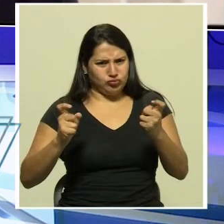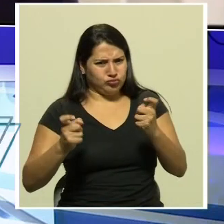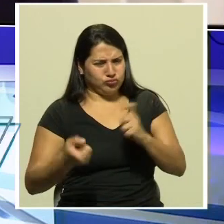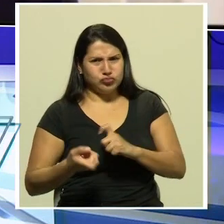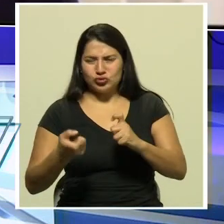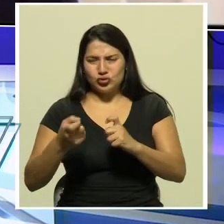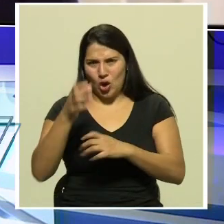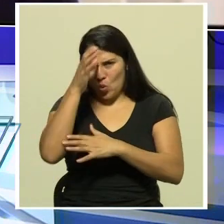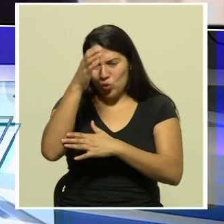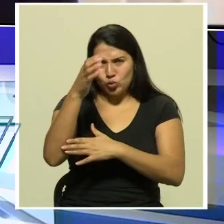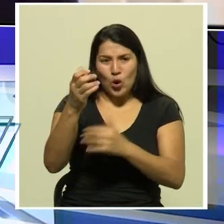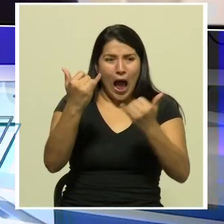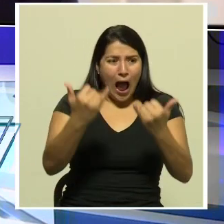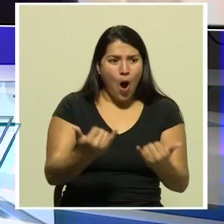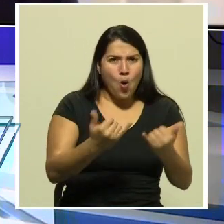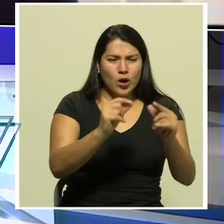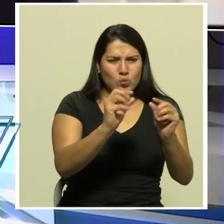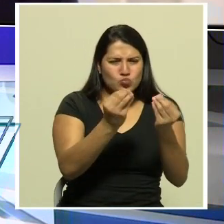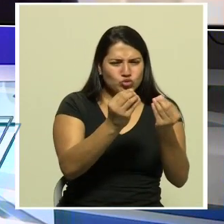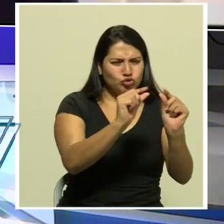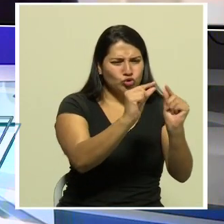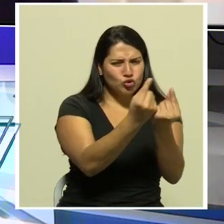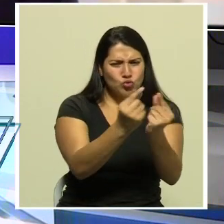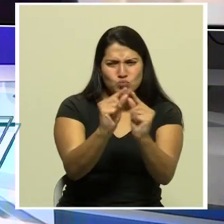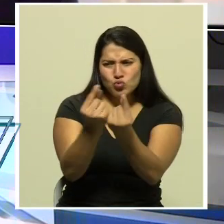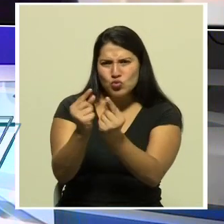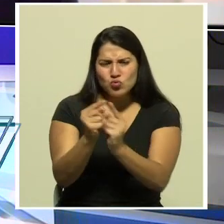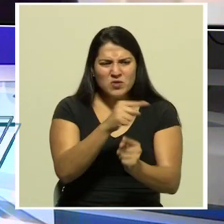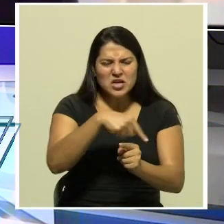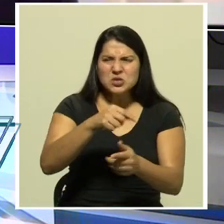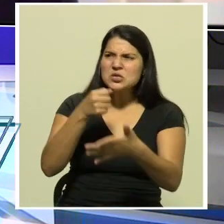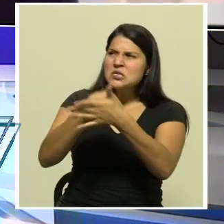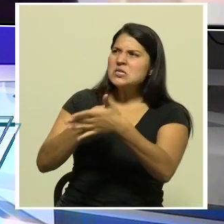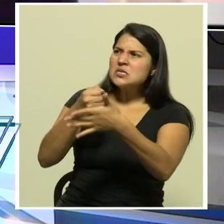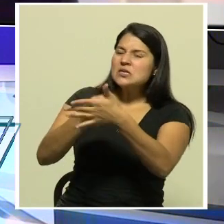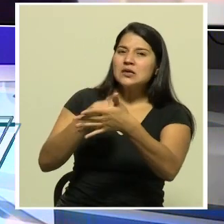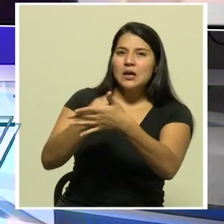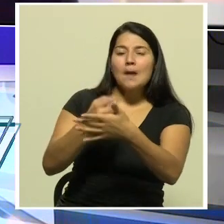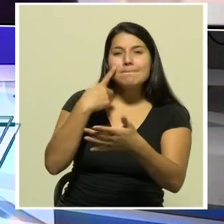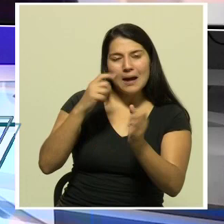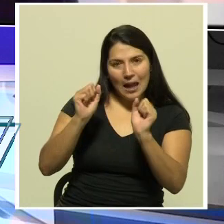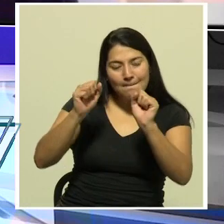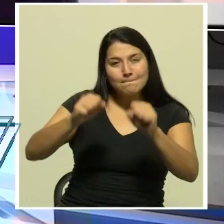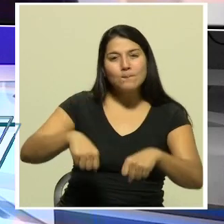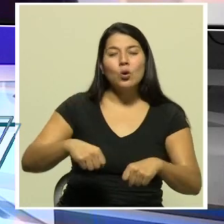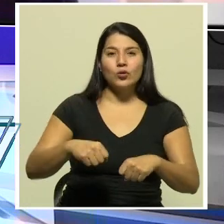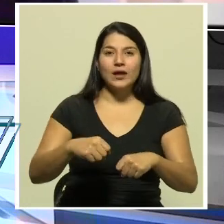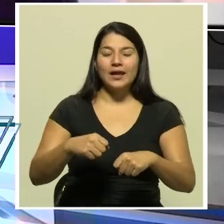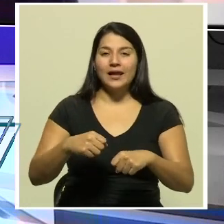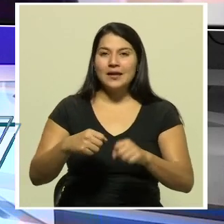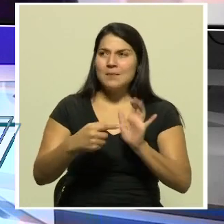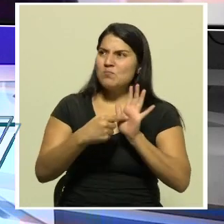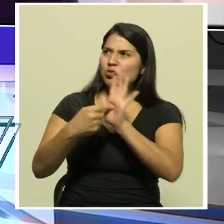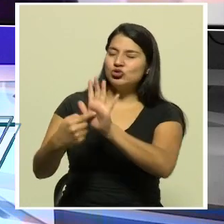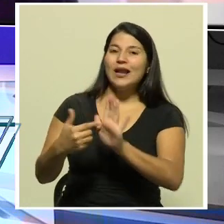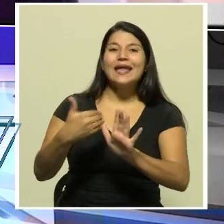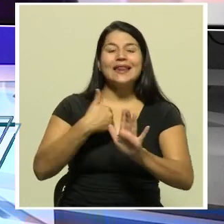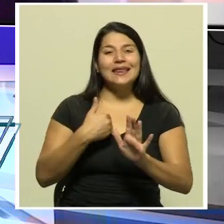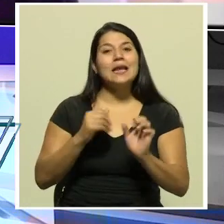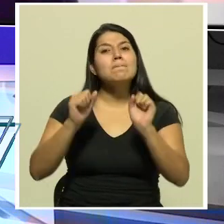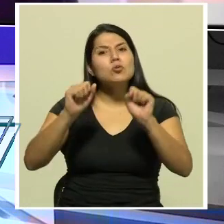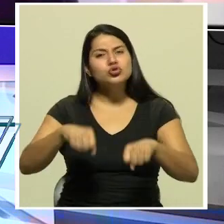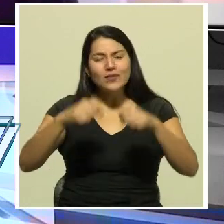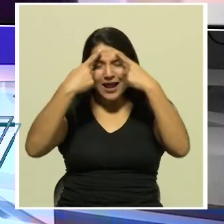muy diversos están golpeando la mesa para sentir que hay realmente dentro de los mecanismos democráticos posibilidades reales de hacer